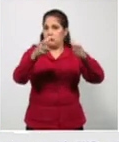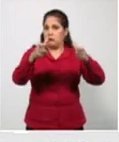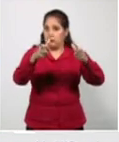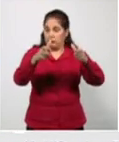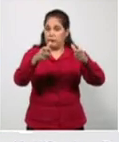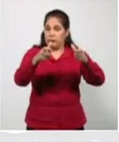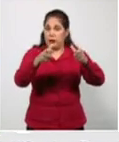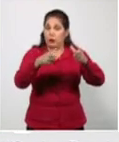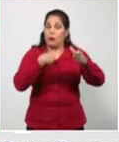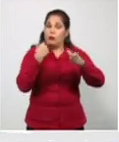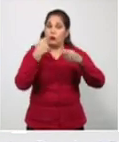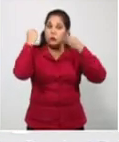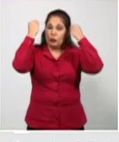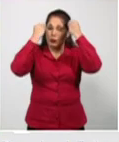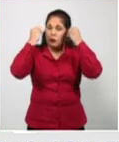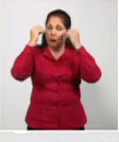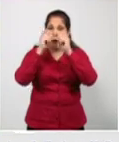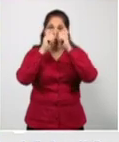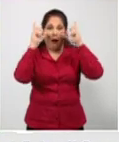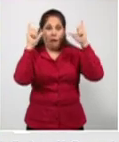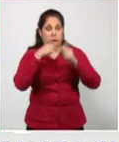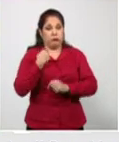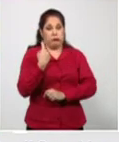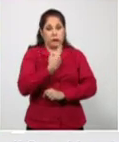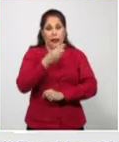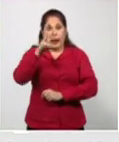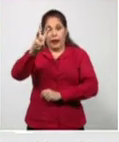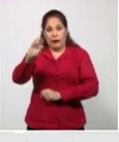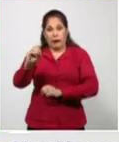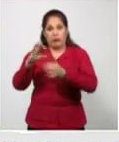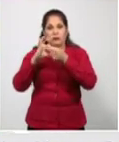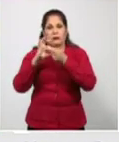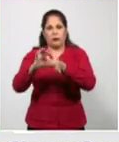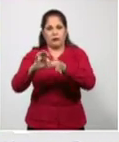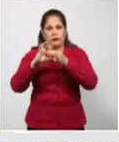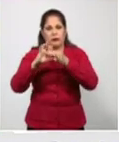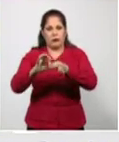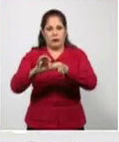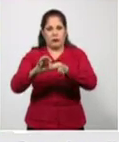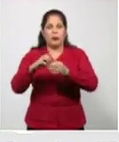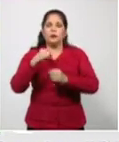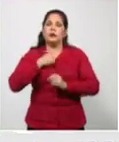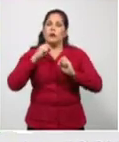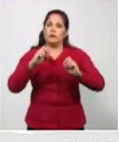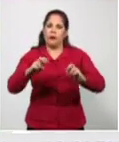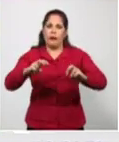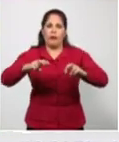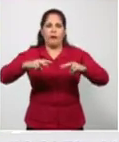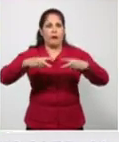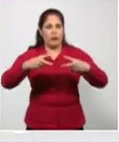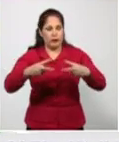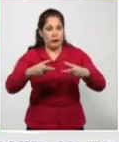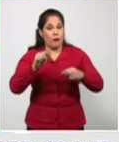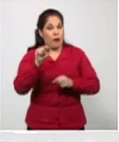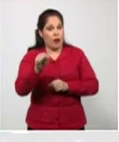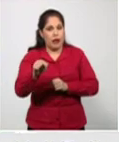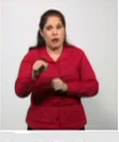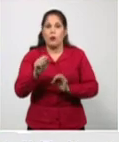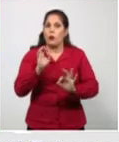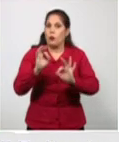más alarmante, y 30 graves, con los cuales, reitero, se aplican los